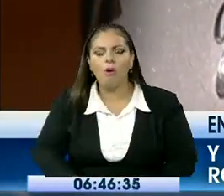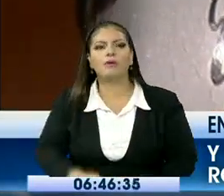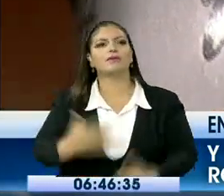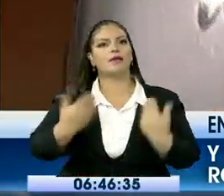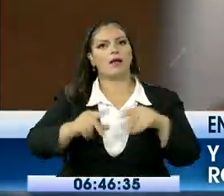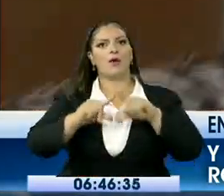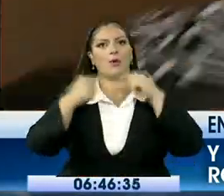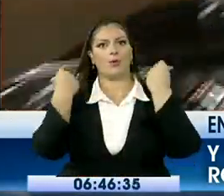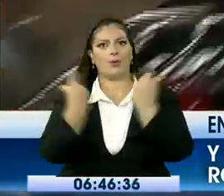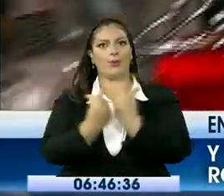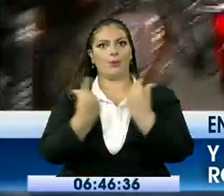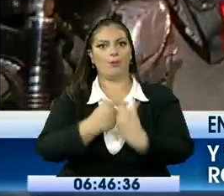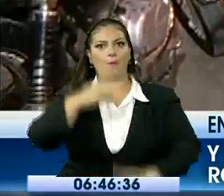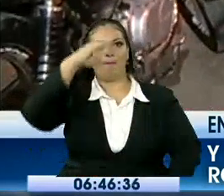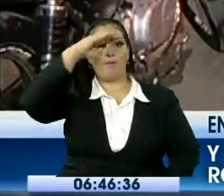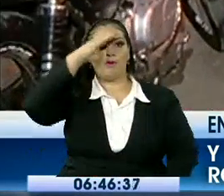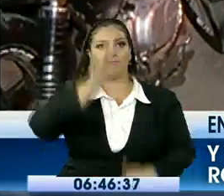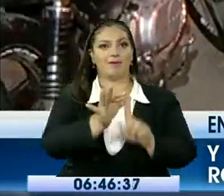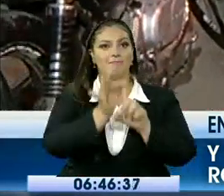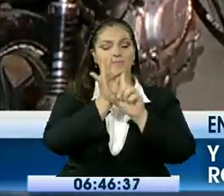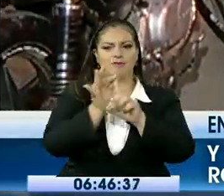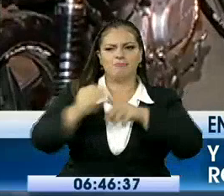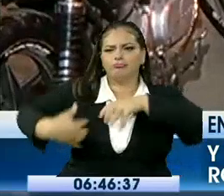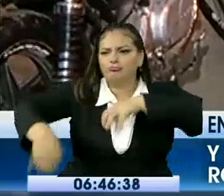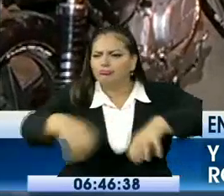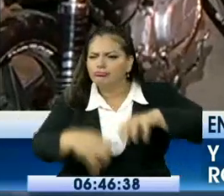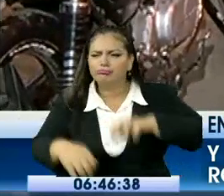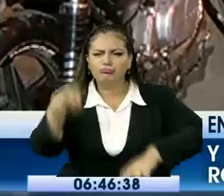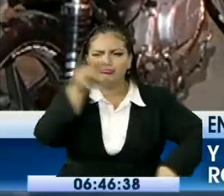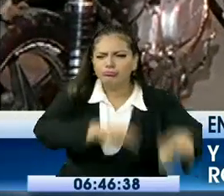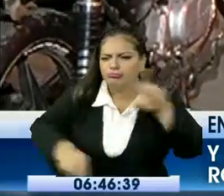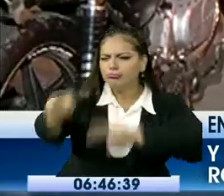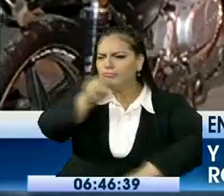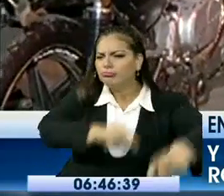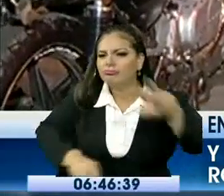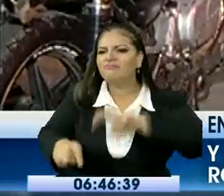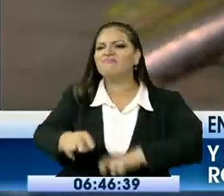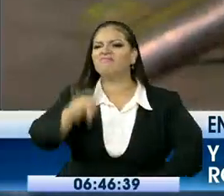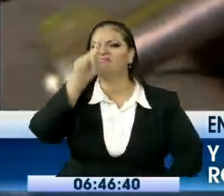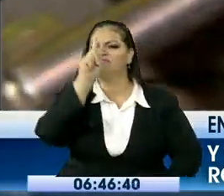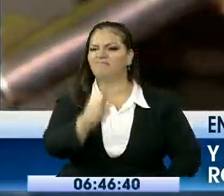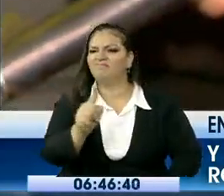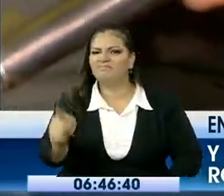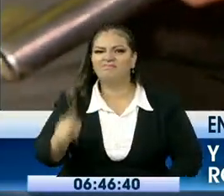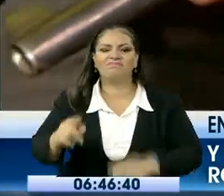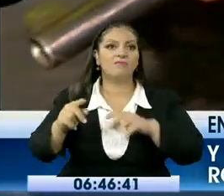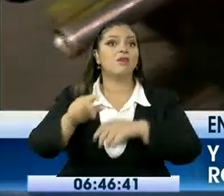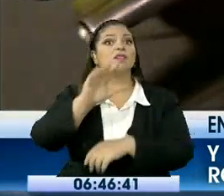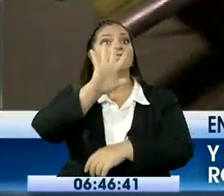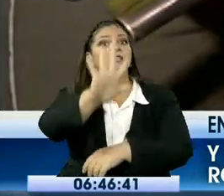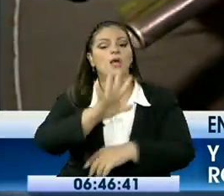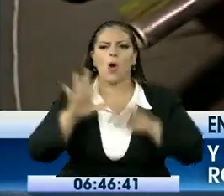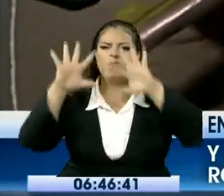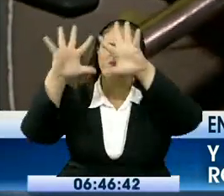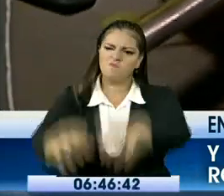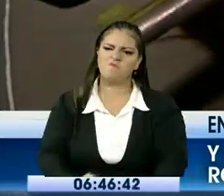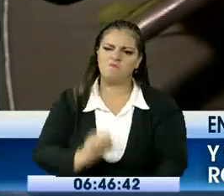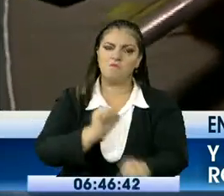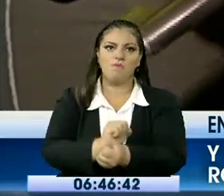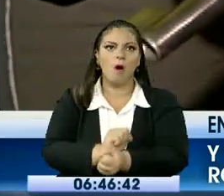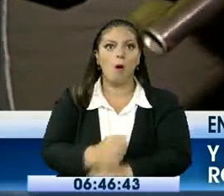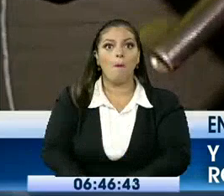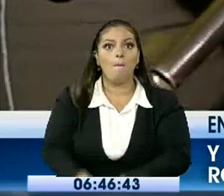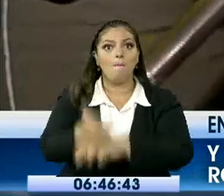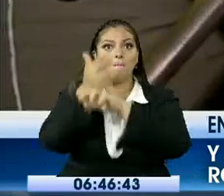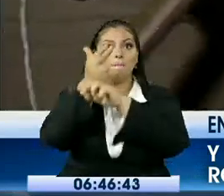GON aquí en el distrito, dando como resultado la detención de 5 ciudadanos, arma de fuego, como